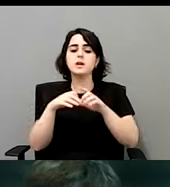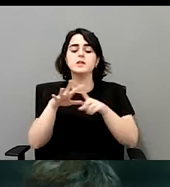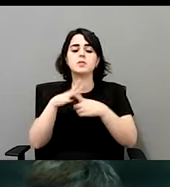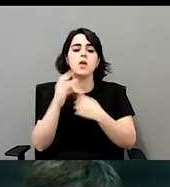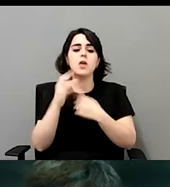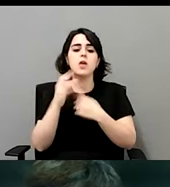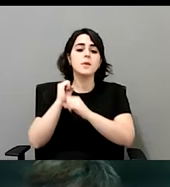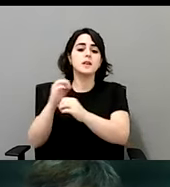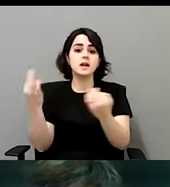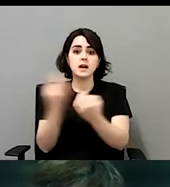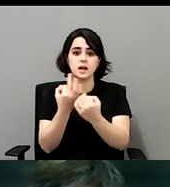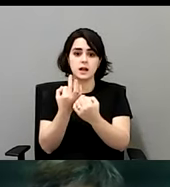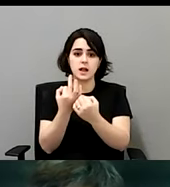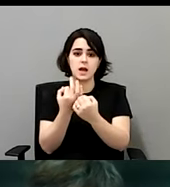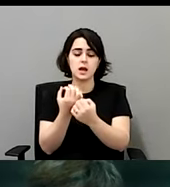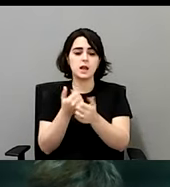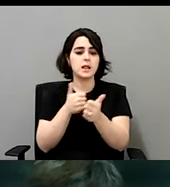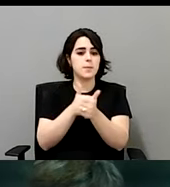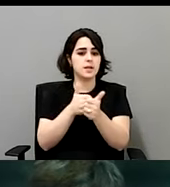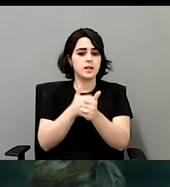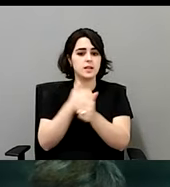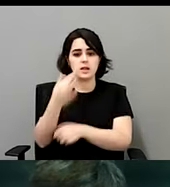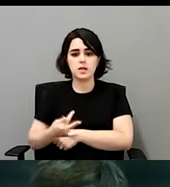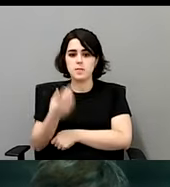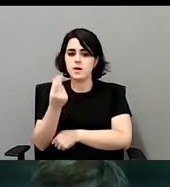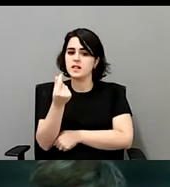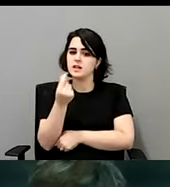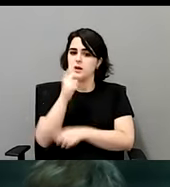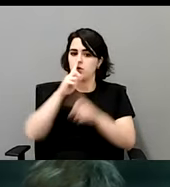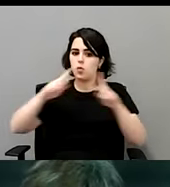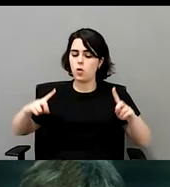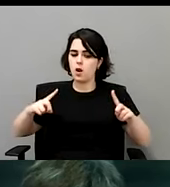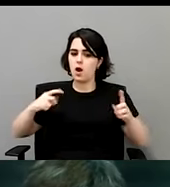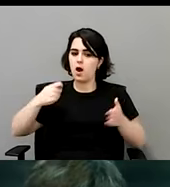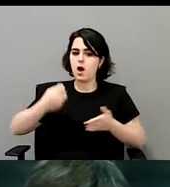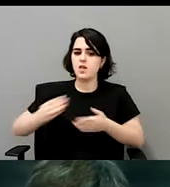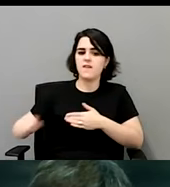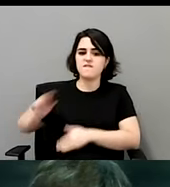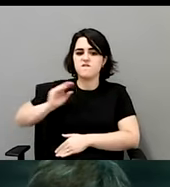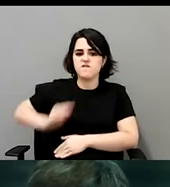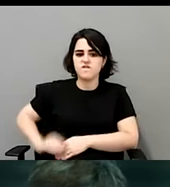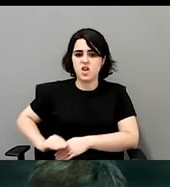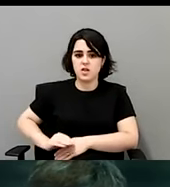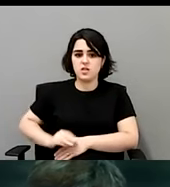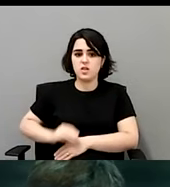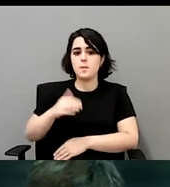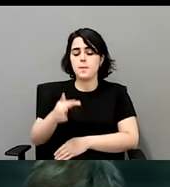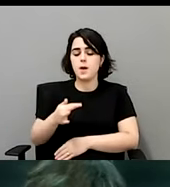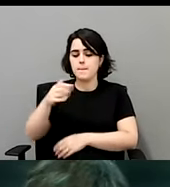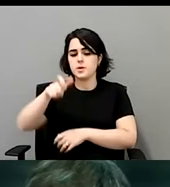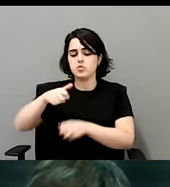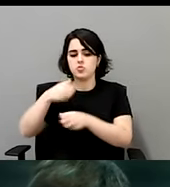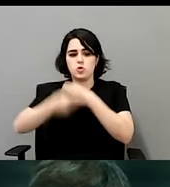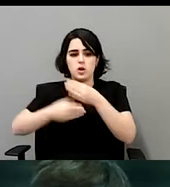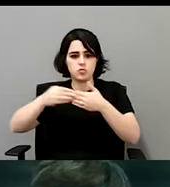la renta de la persona usuaria. La persona que presta servicio de asistencia